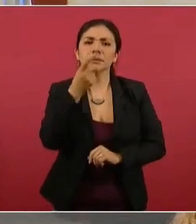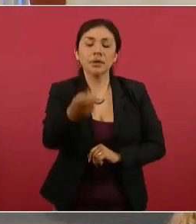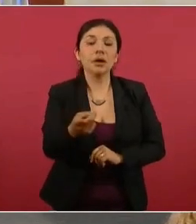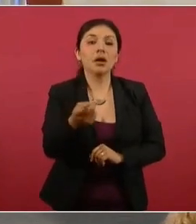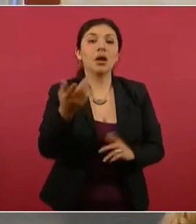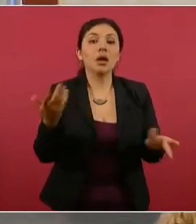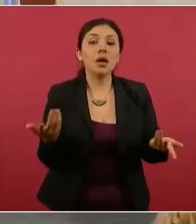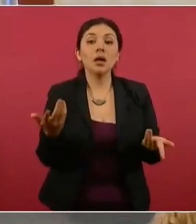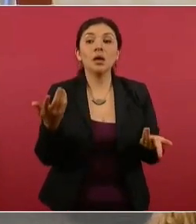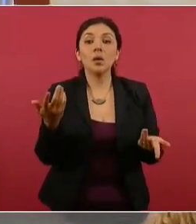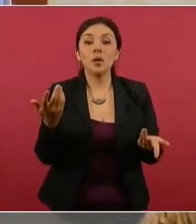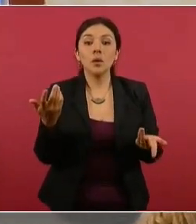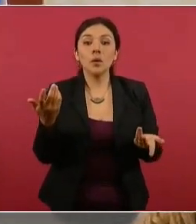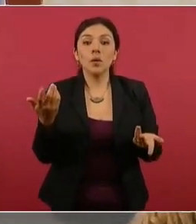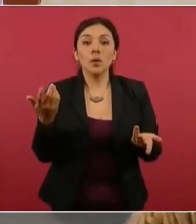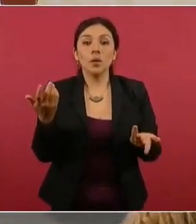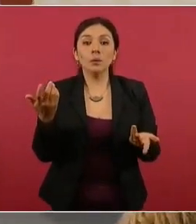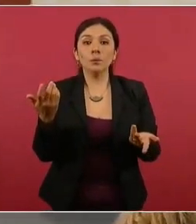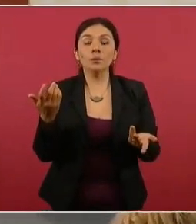porque